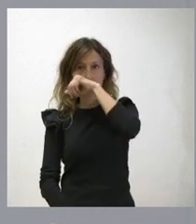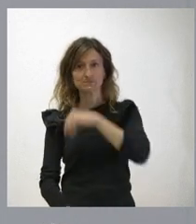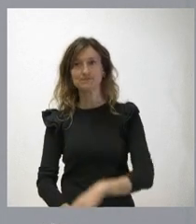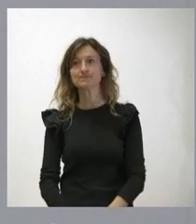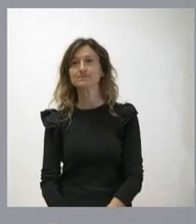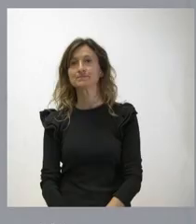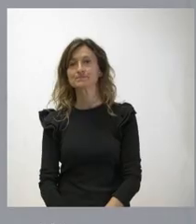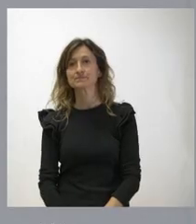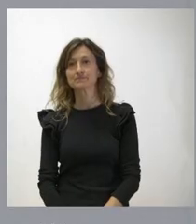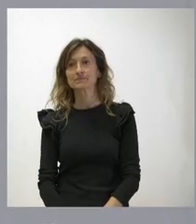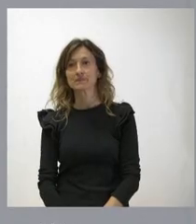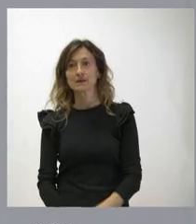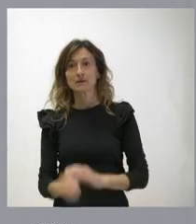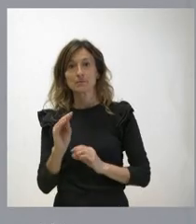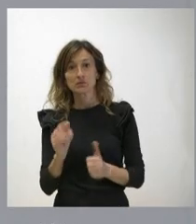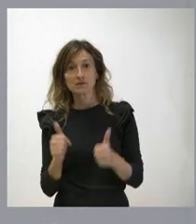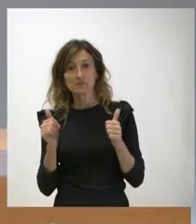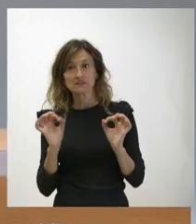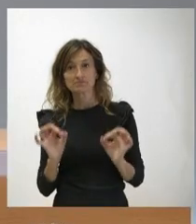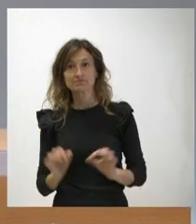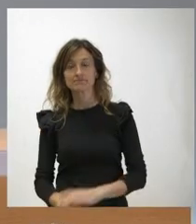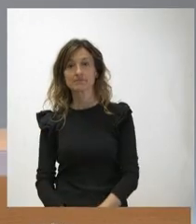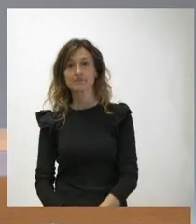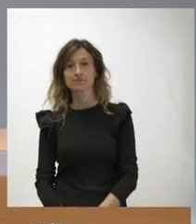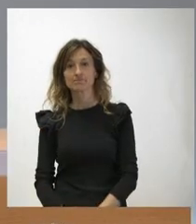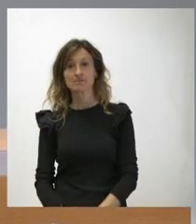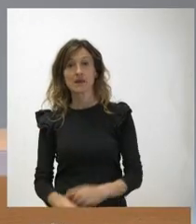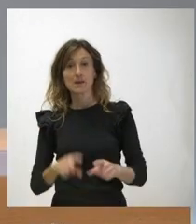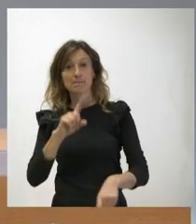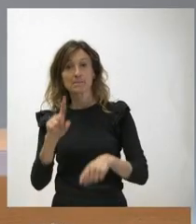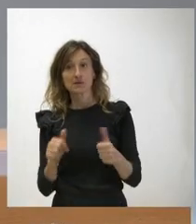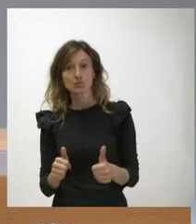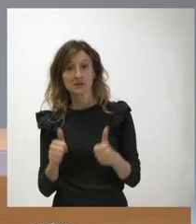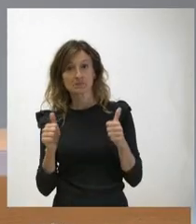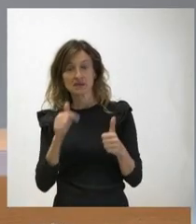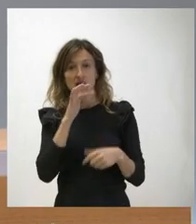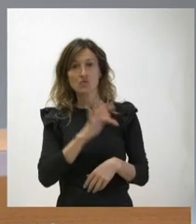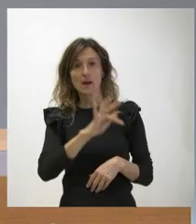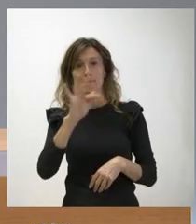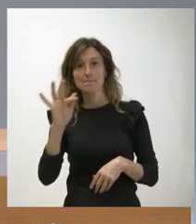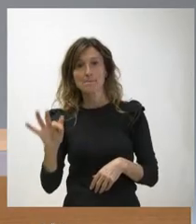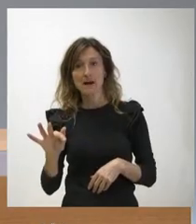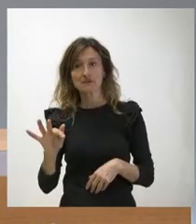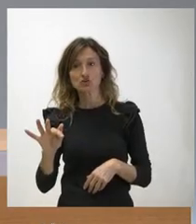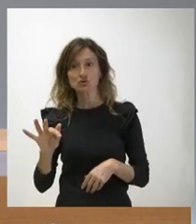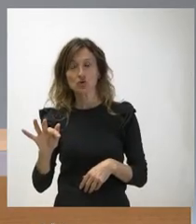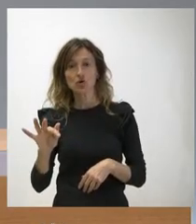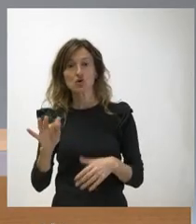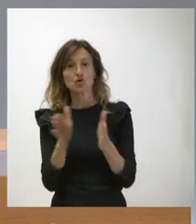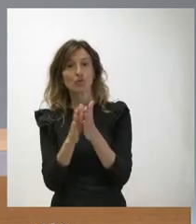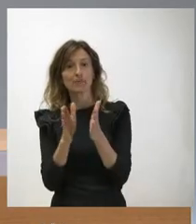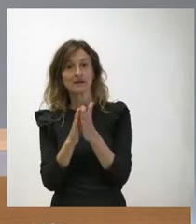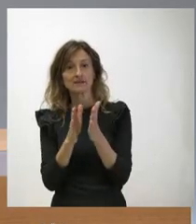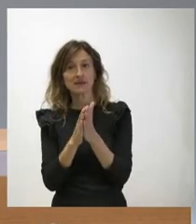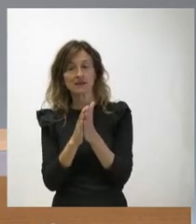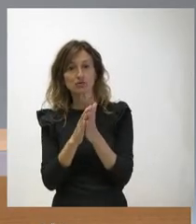jueves más preguntas si no hay un momento en la sala vamos a dar paso como siempre a nuestros compañeros de